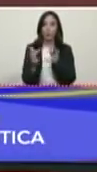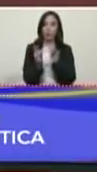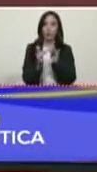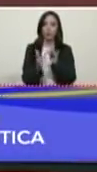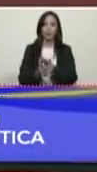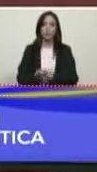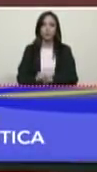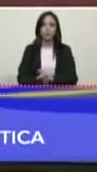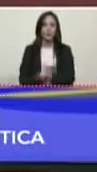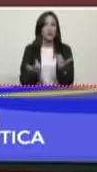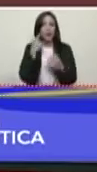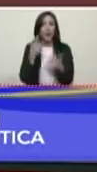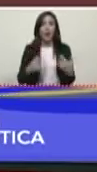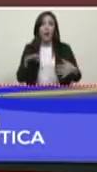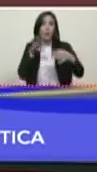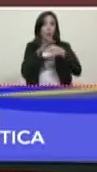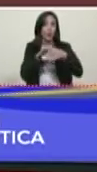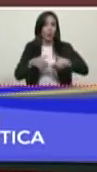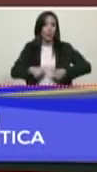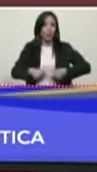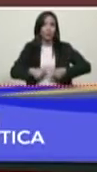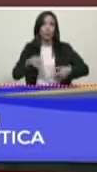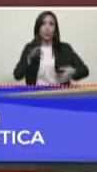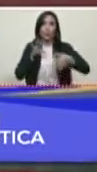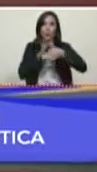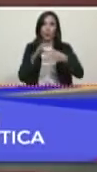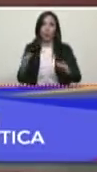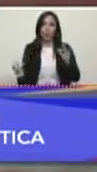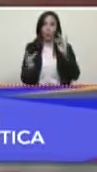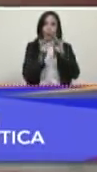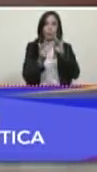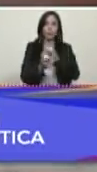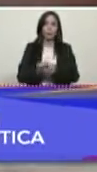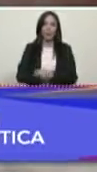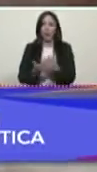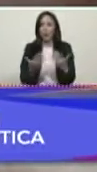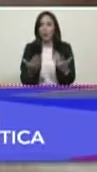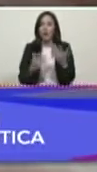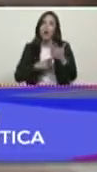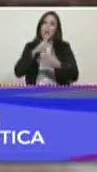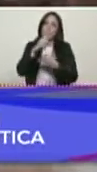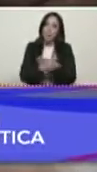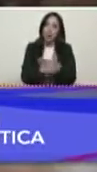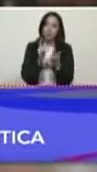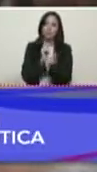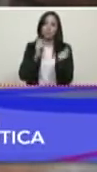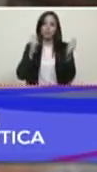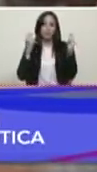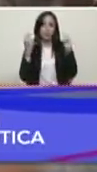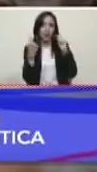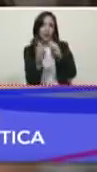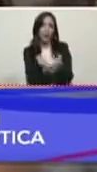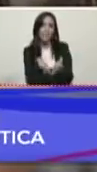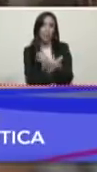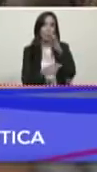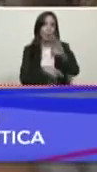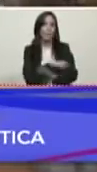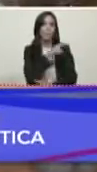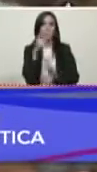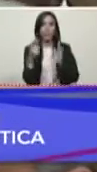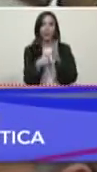en un solo esfuerzo el plan para una transformación radical